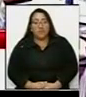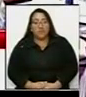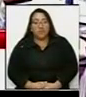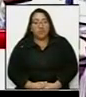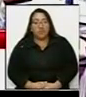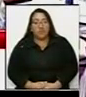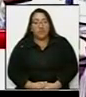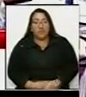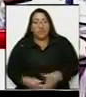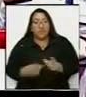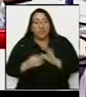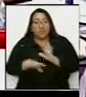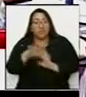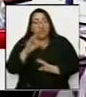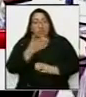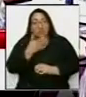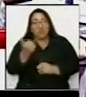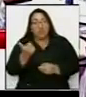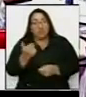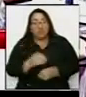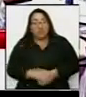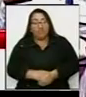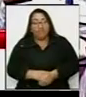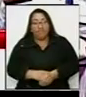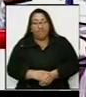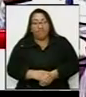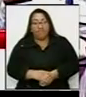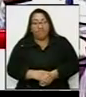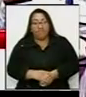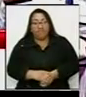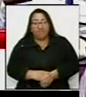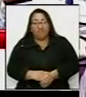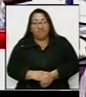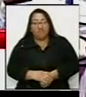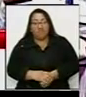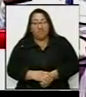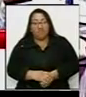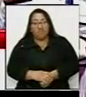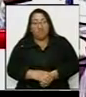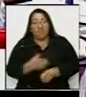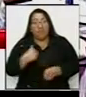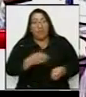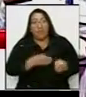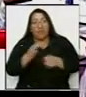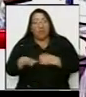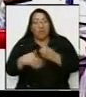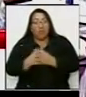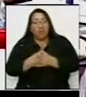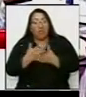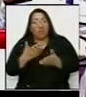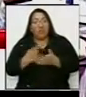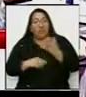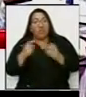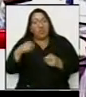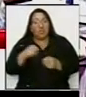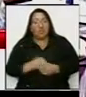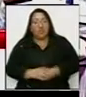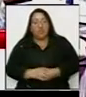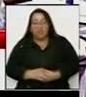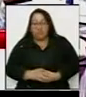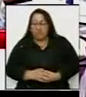ende, tenemos que escoger a los mejores y tienen que pasar por todos los filtros necesarios, presidenta.